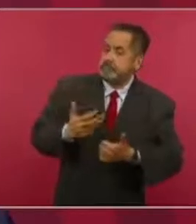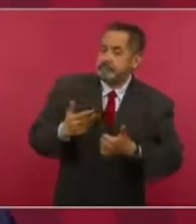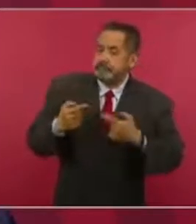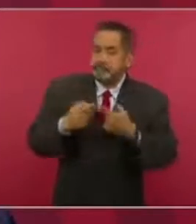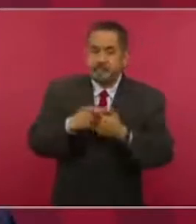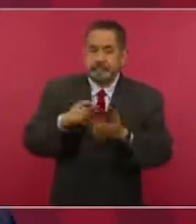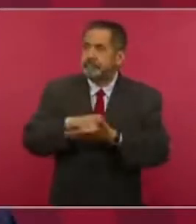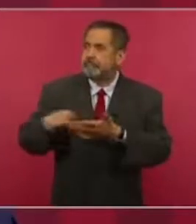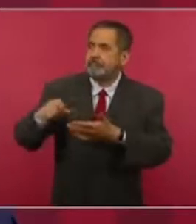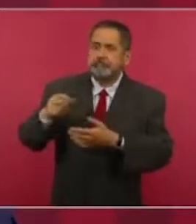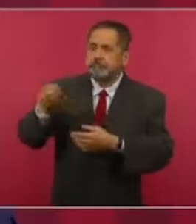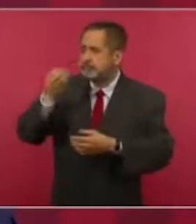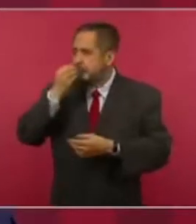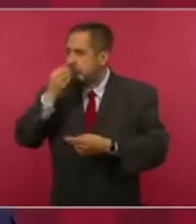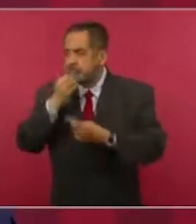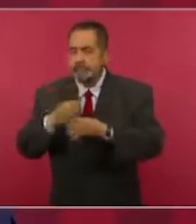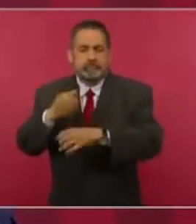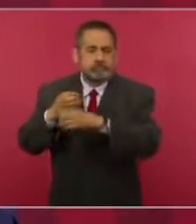Alimentos, mercancías,